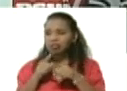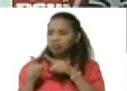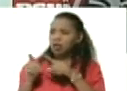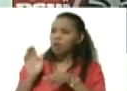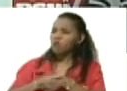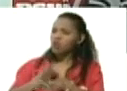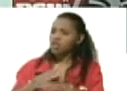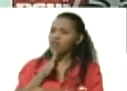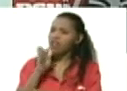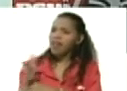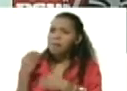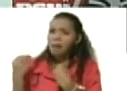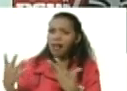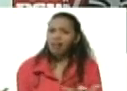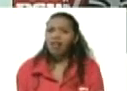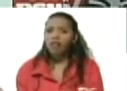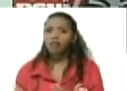van a ir.